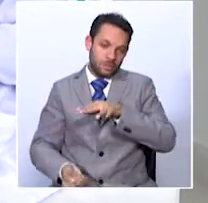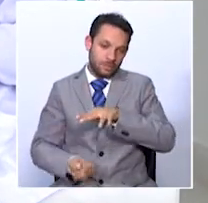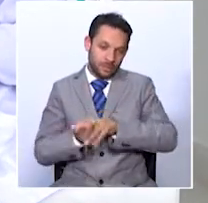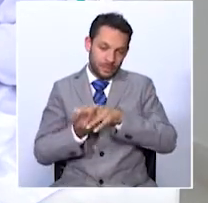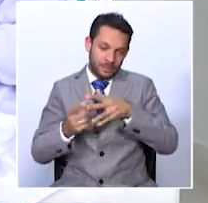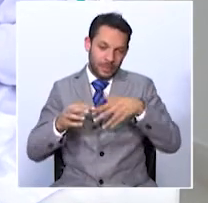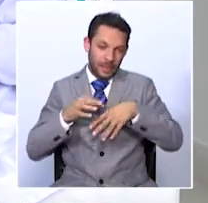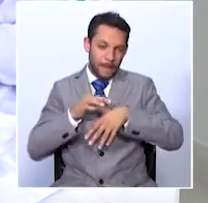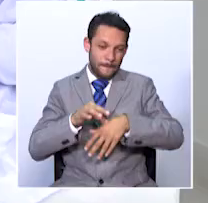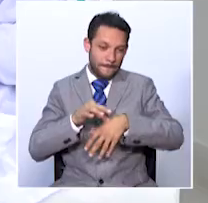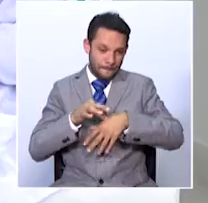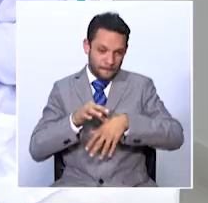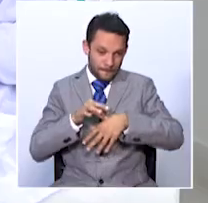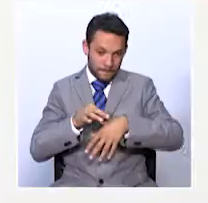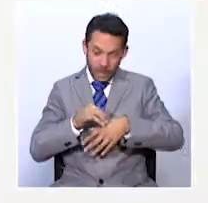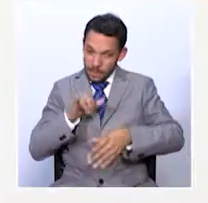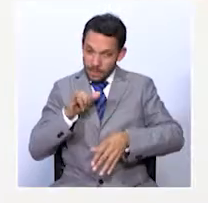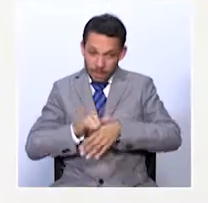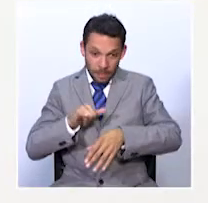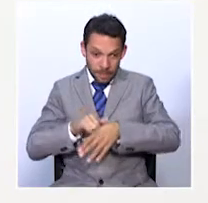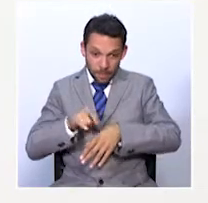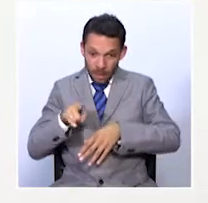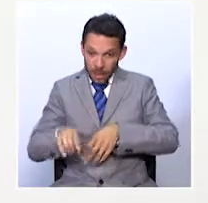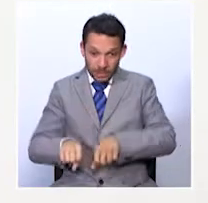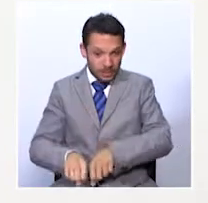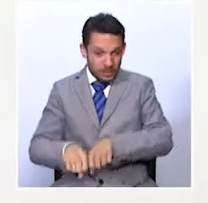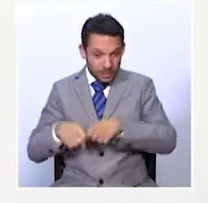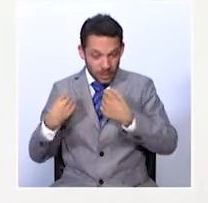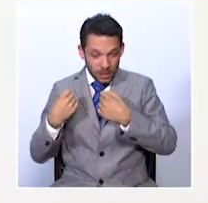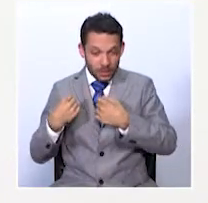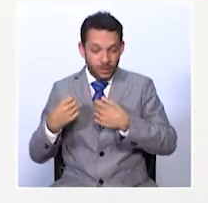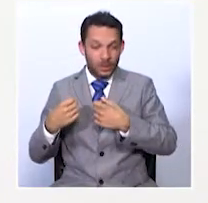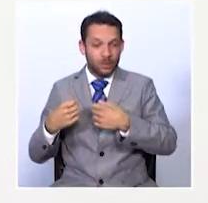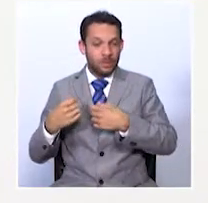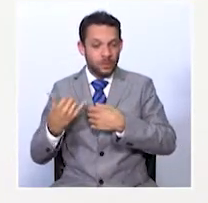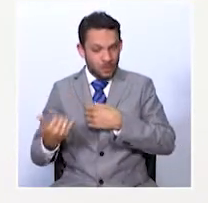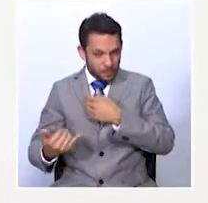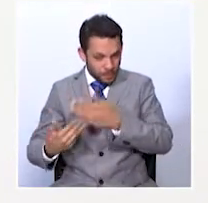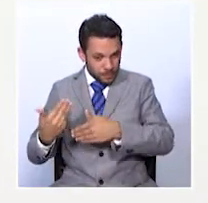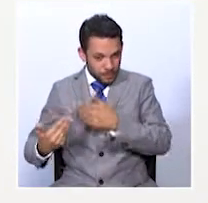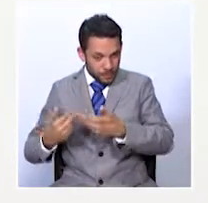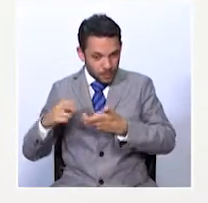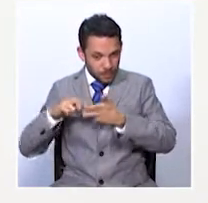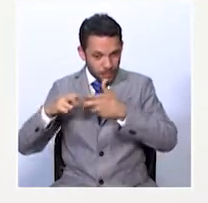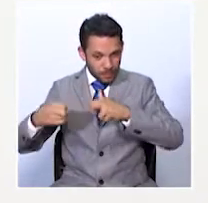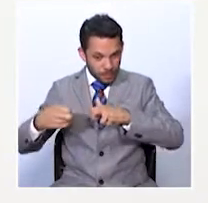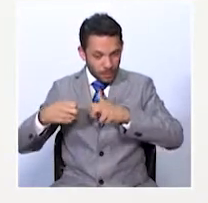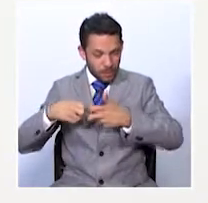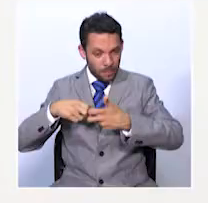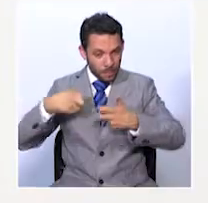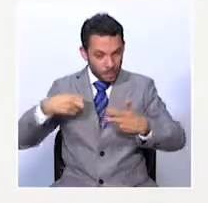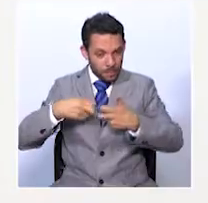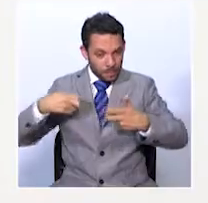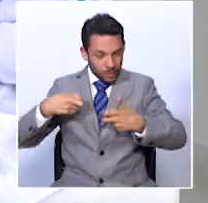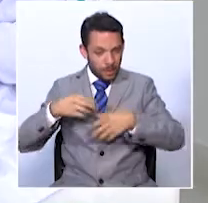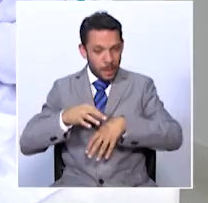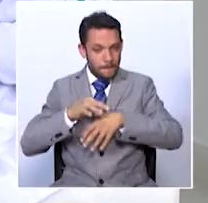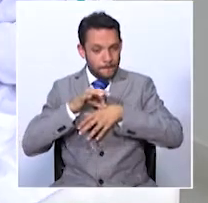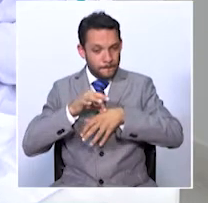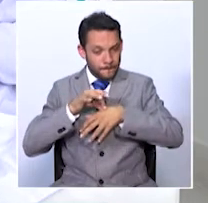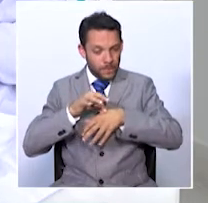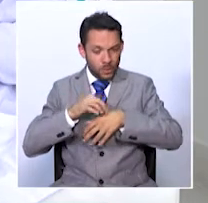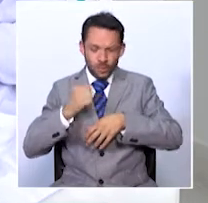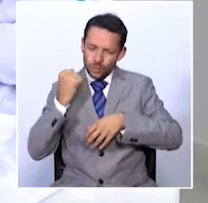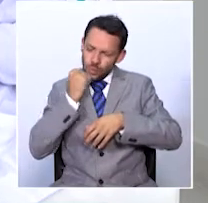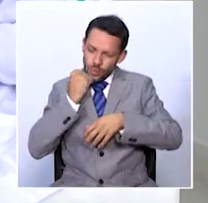piel de esas zonas donde hay rupturas de los tabiques, de ligamentos y todo, por el grosor de la piel,